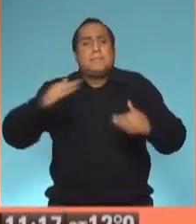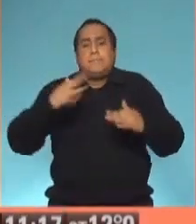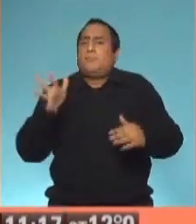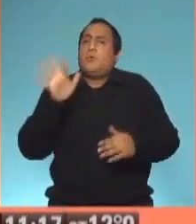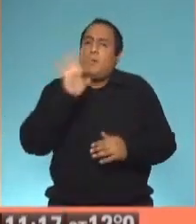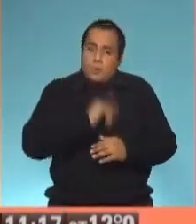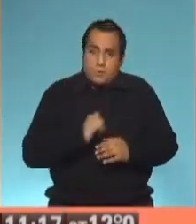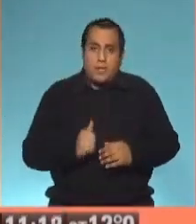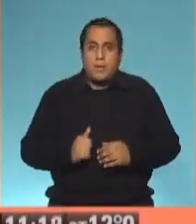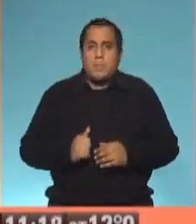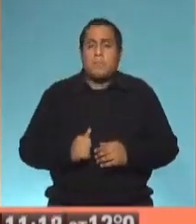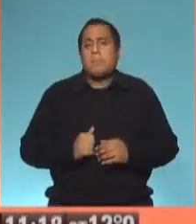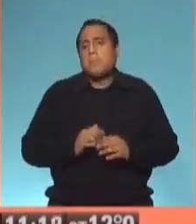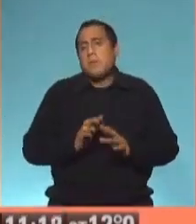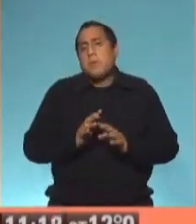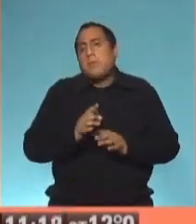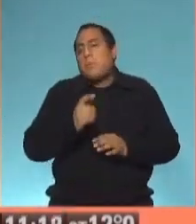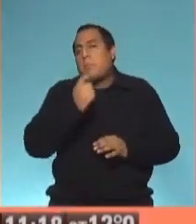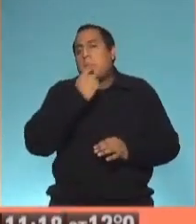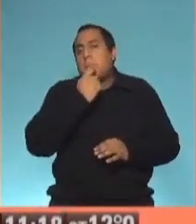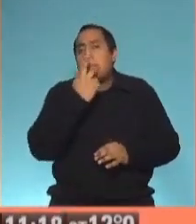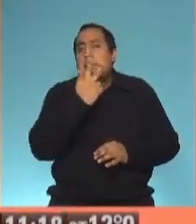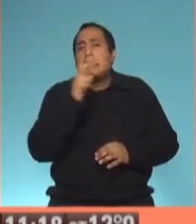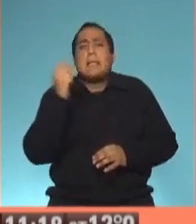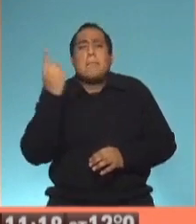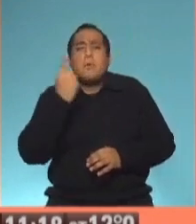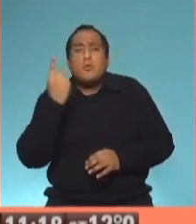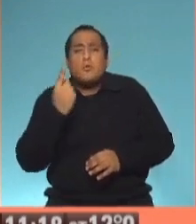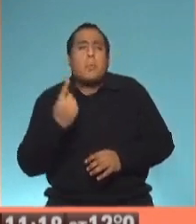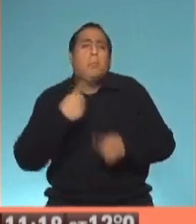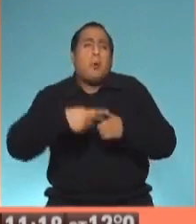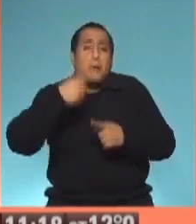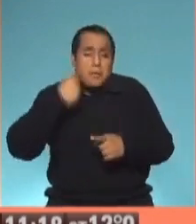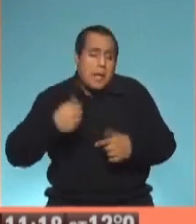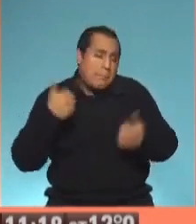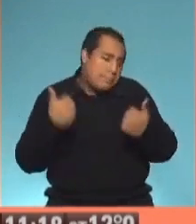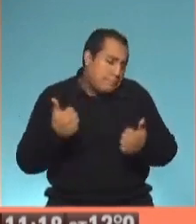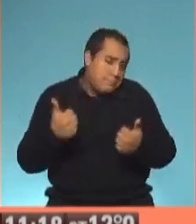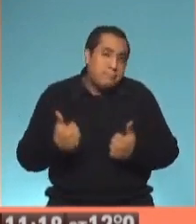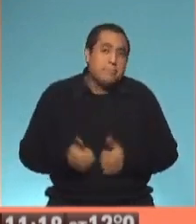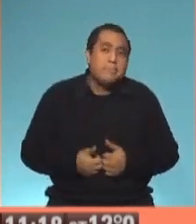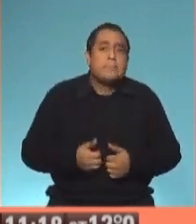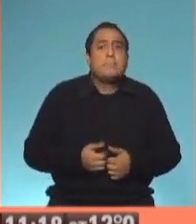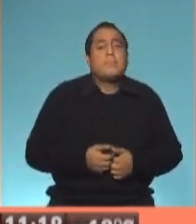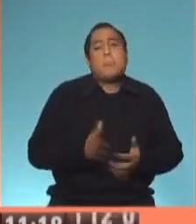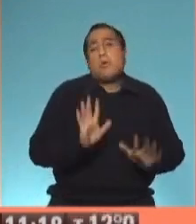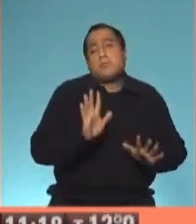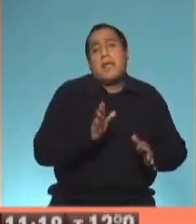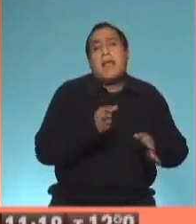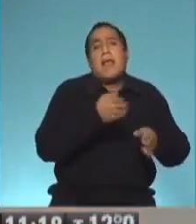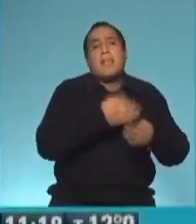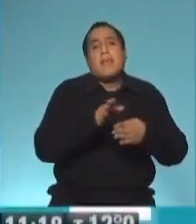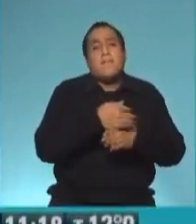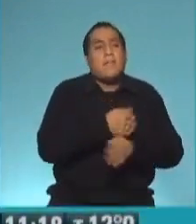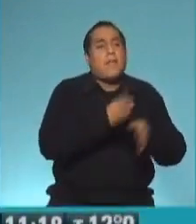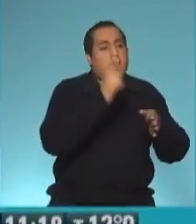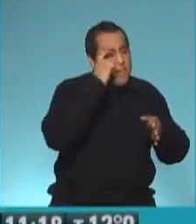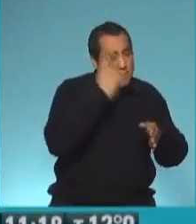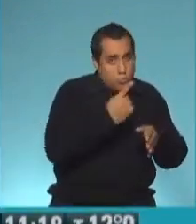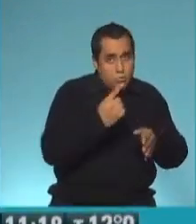pie, sentado o acostado. Hacer pequeños cortes en esas posiciones, realizando algunos movimientos y retornar a la